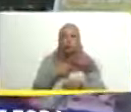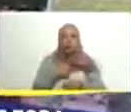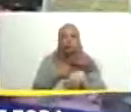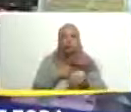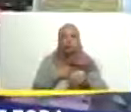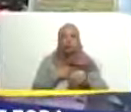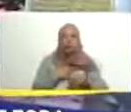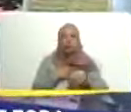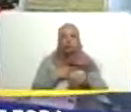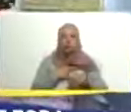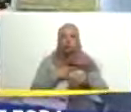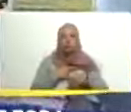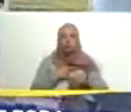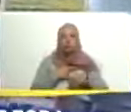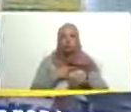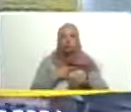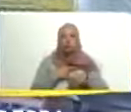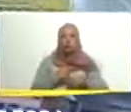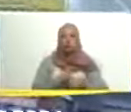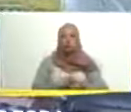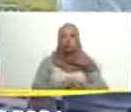Burócrata.